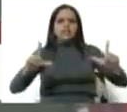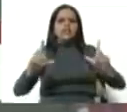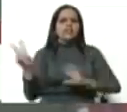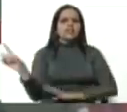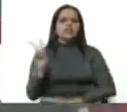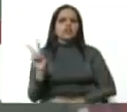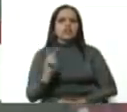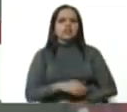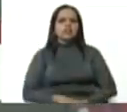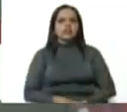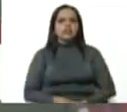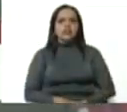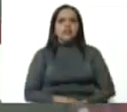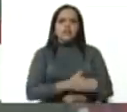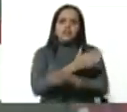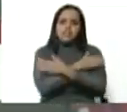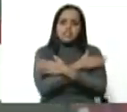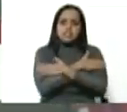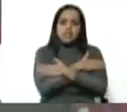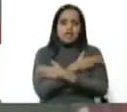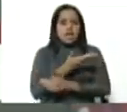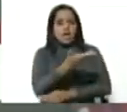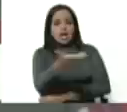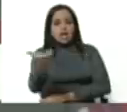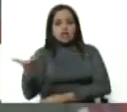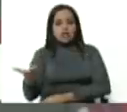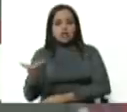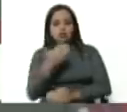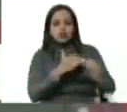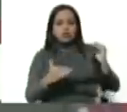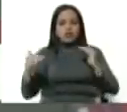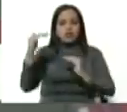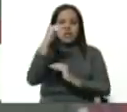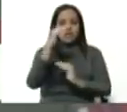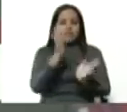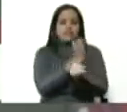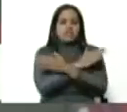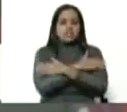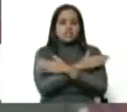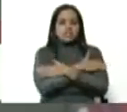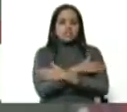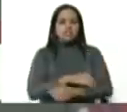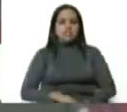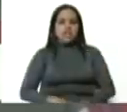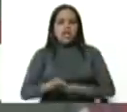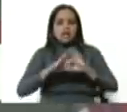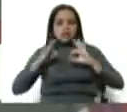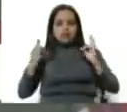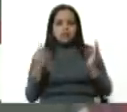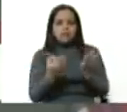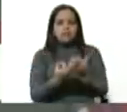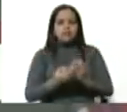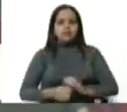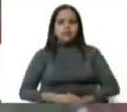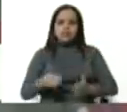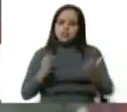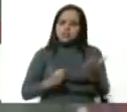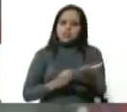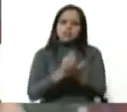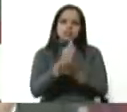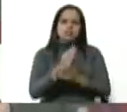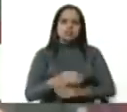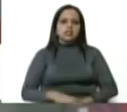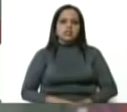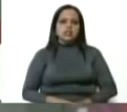venezolana. Felicidades a todos los que han ascendido, felicidades a su familia y continuemos